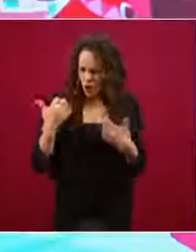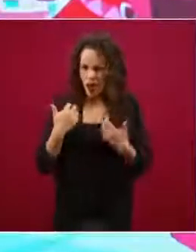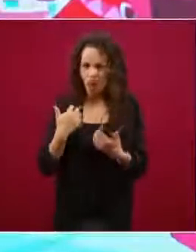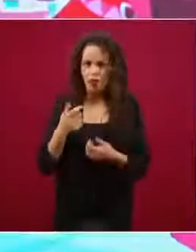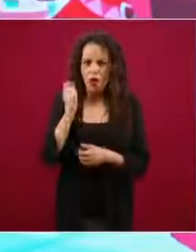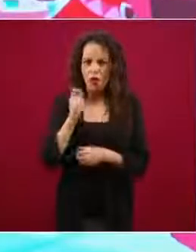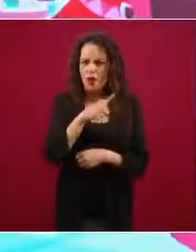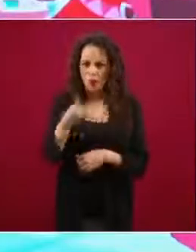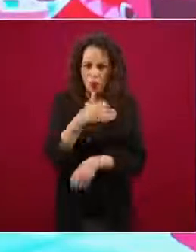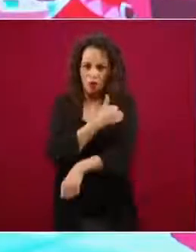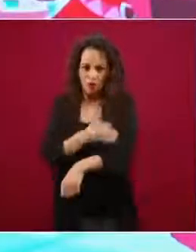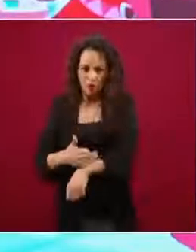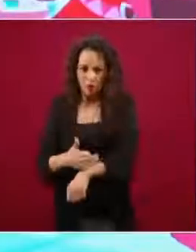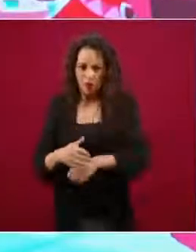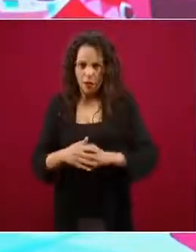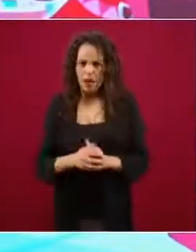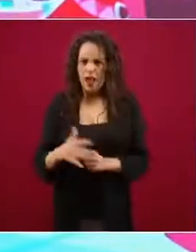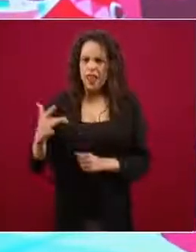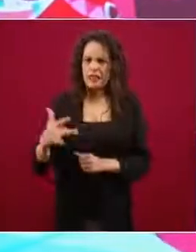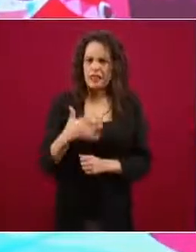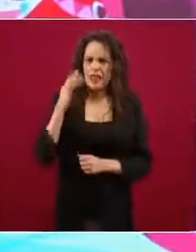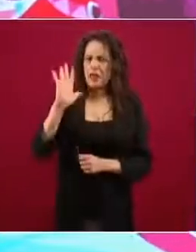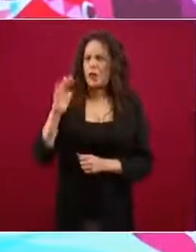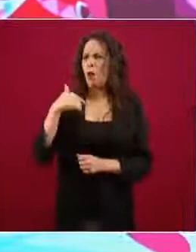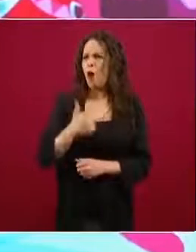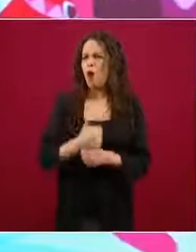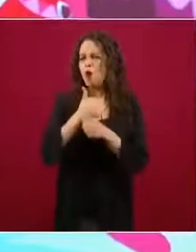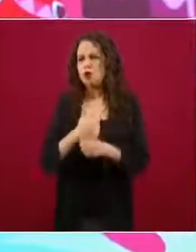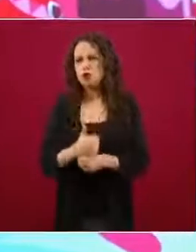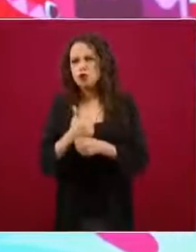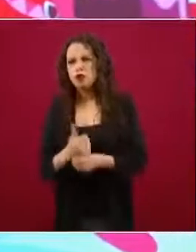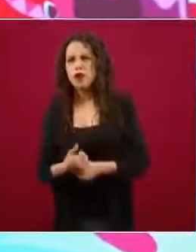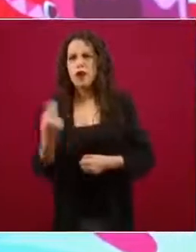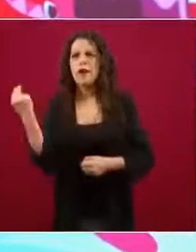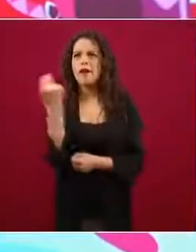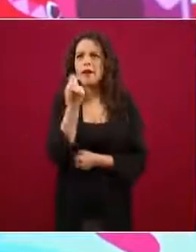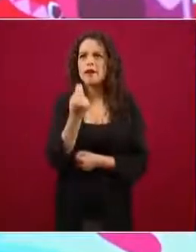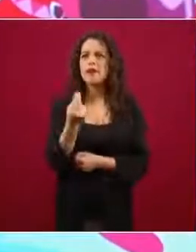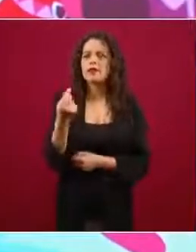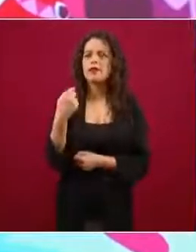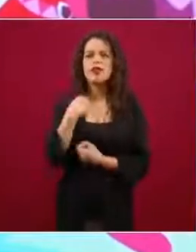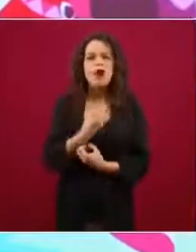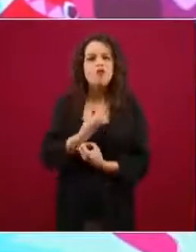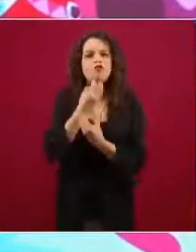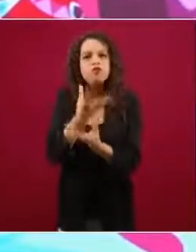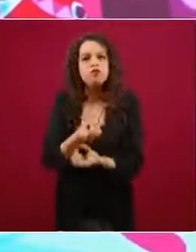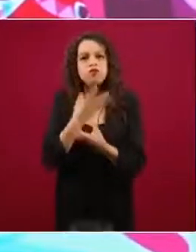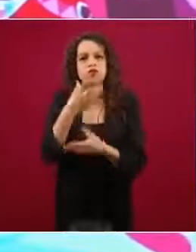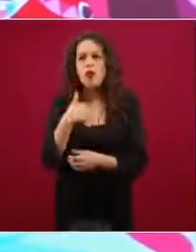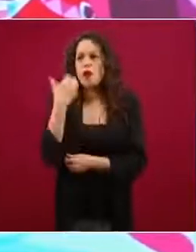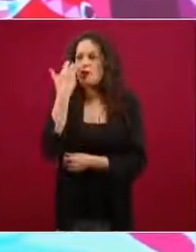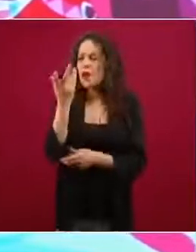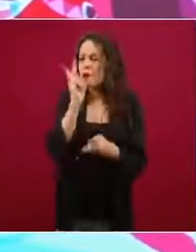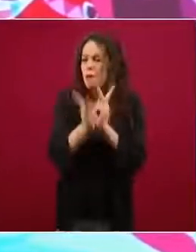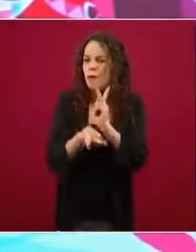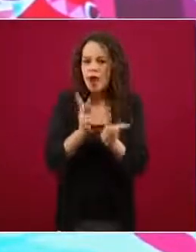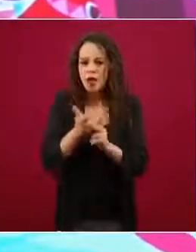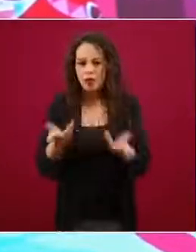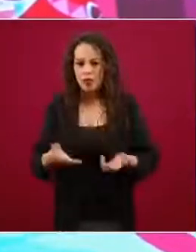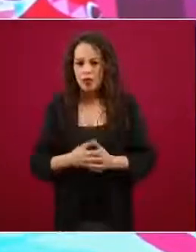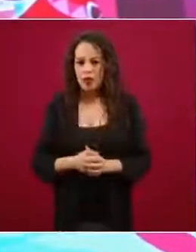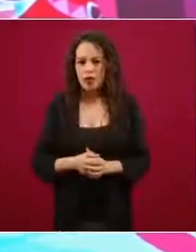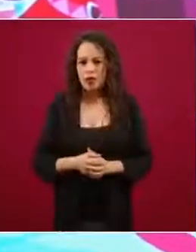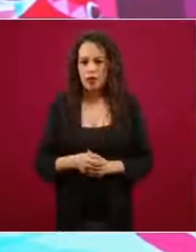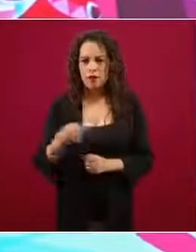puede ejercer algún tipo de violencia, que sienta que necesita ser escuchado, que no sepa qué está pasando con mi adulto mayor justamente porque está teniendo